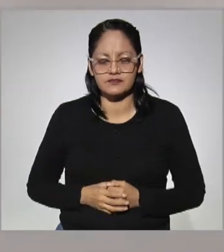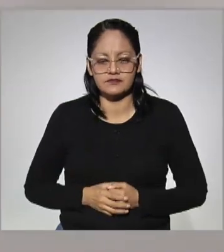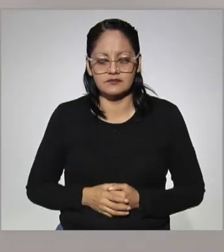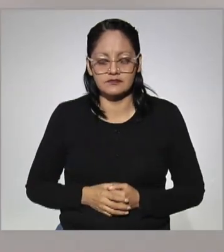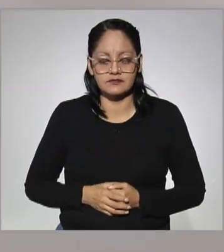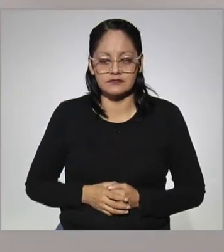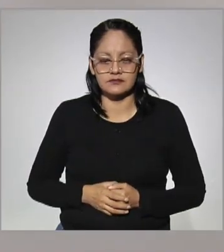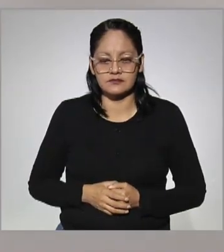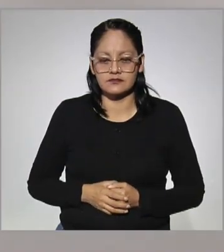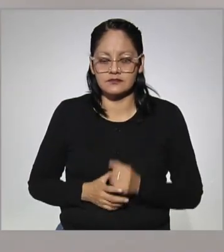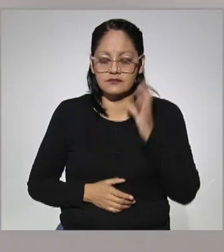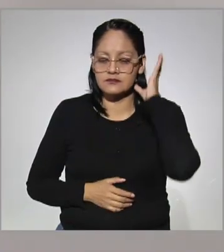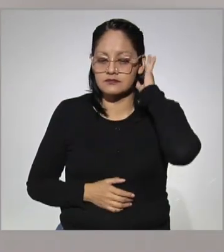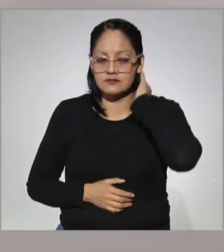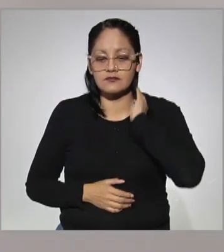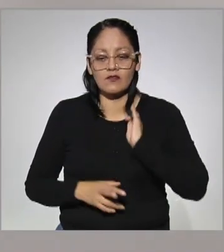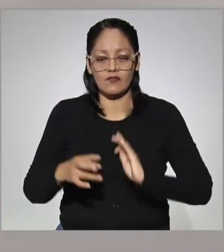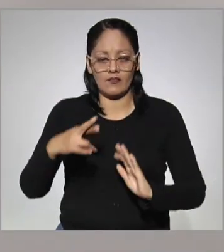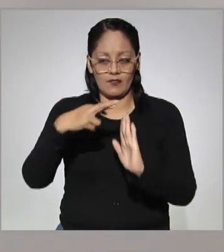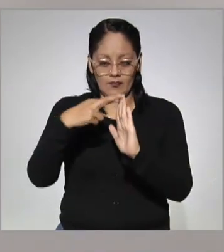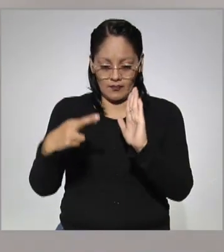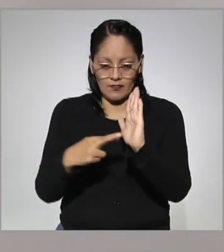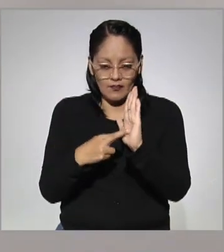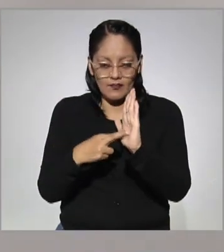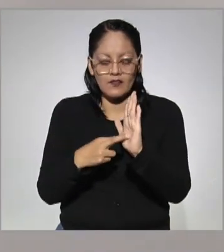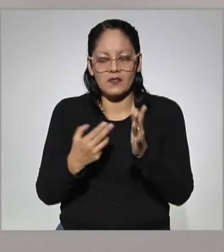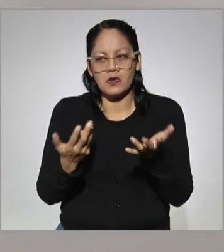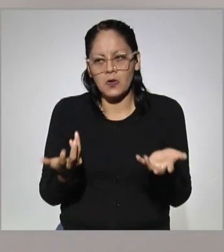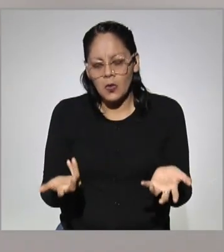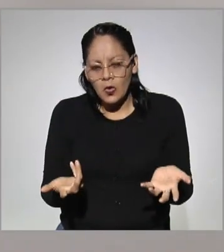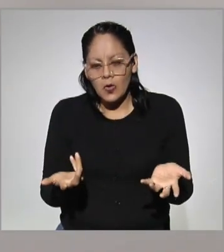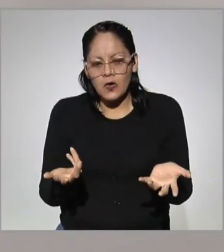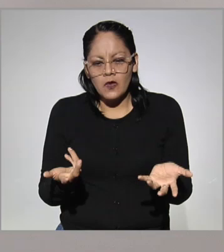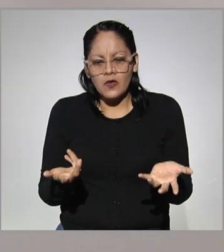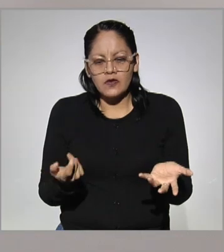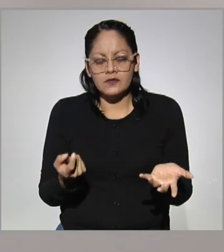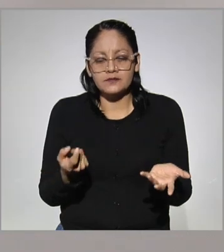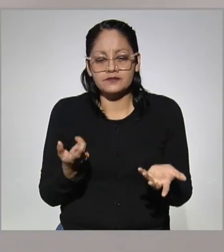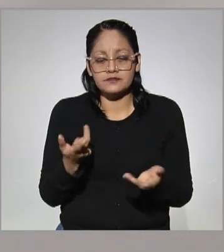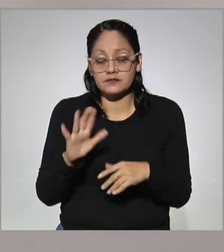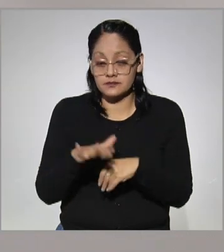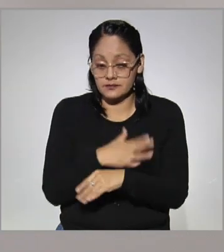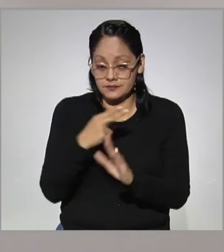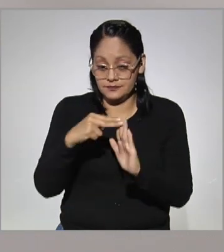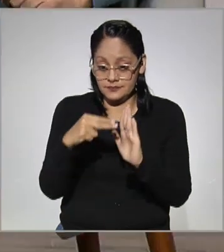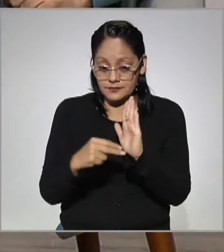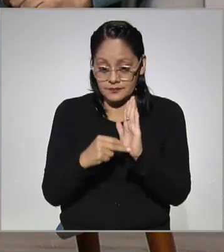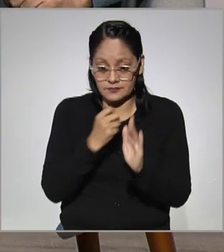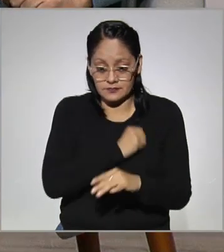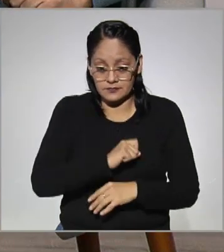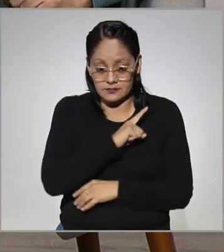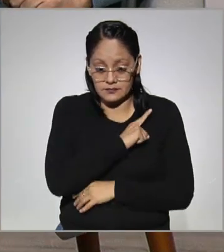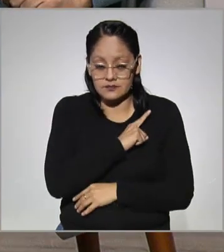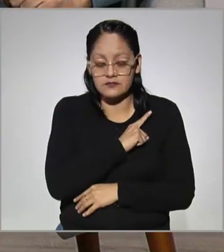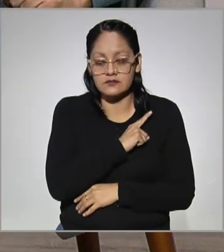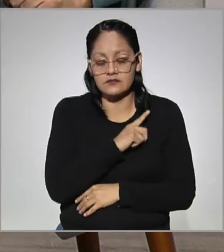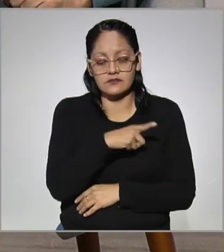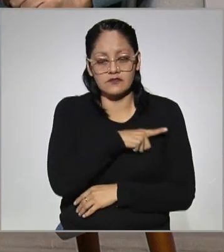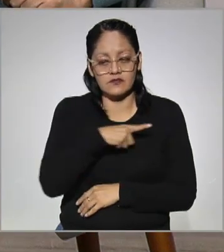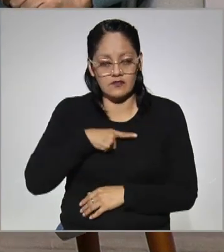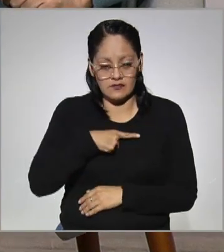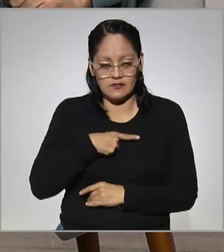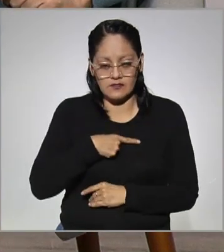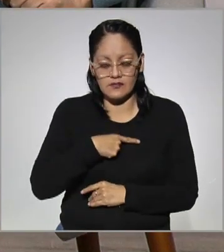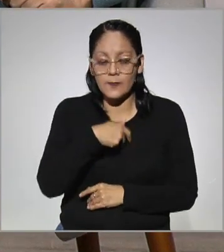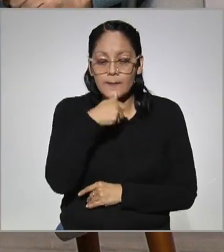De hecho, la regla o lo que se debe de acuerdo a las normas de salud se debería de